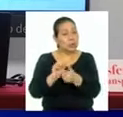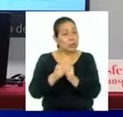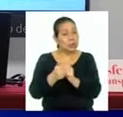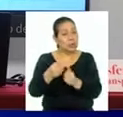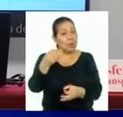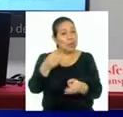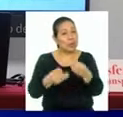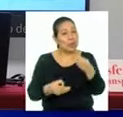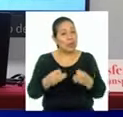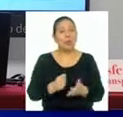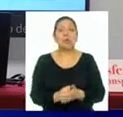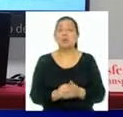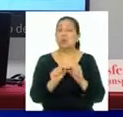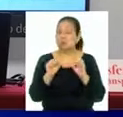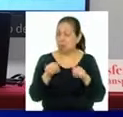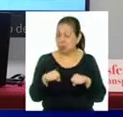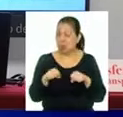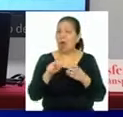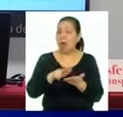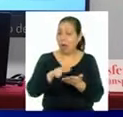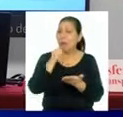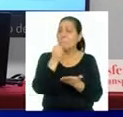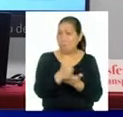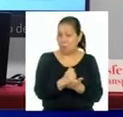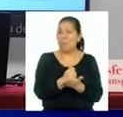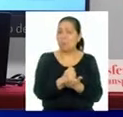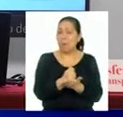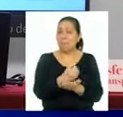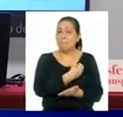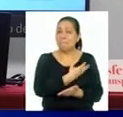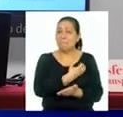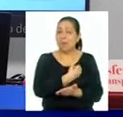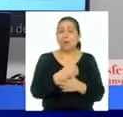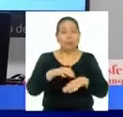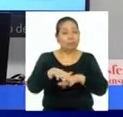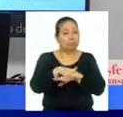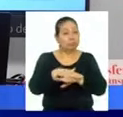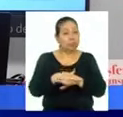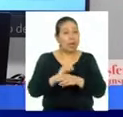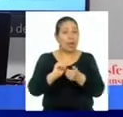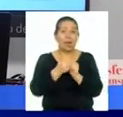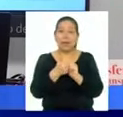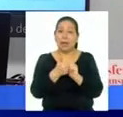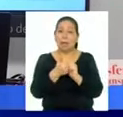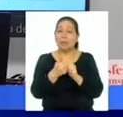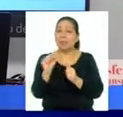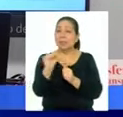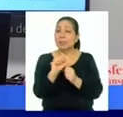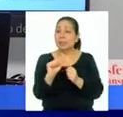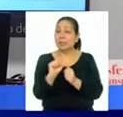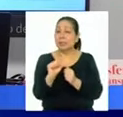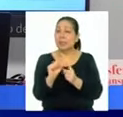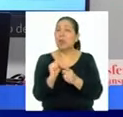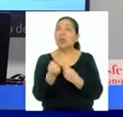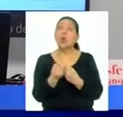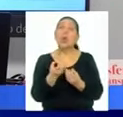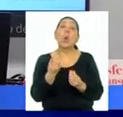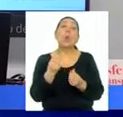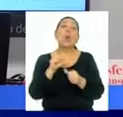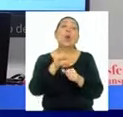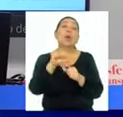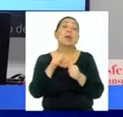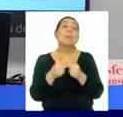de Justicia y hemos logrado aprobar en mayo el Plan de Reforma del Sistema de Justicia. ¿Cuáles son los